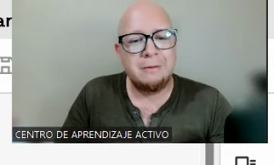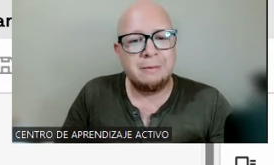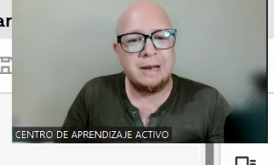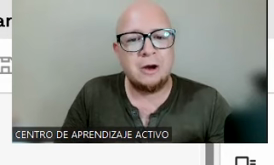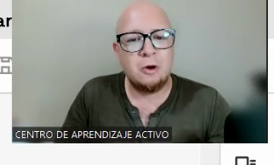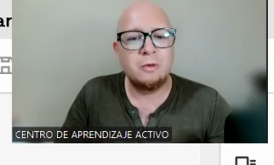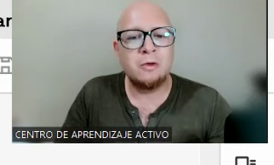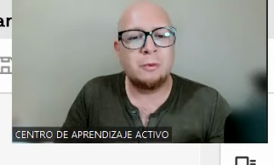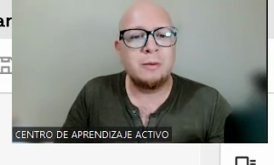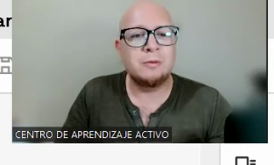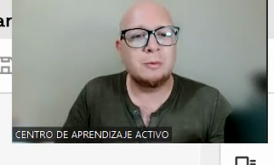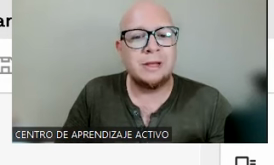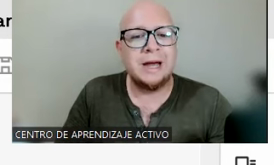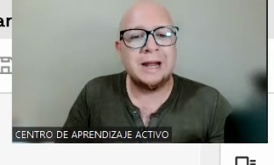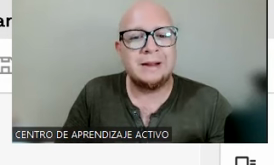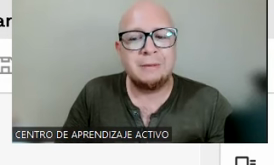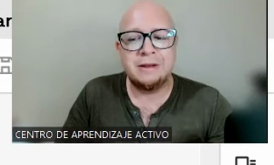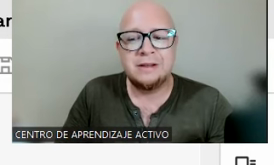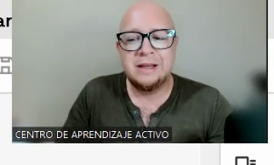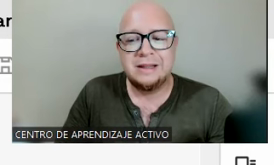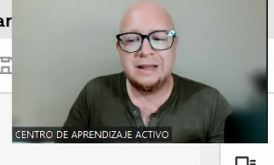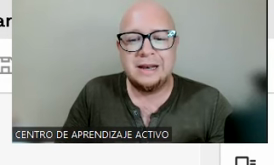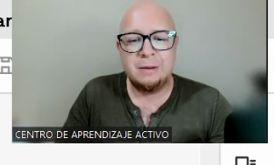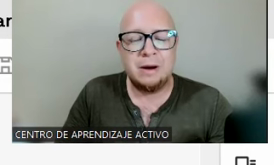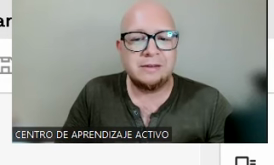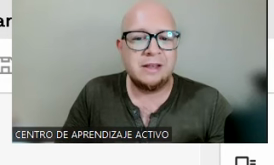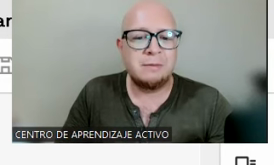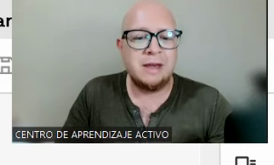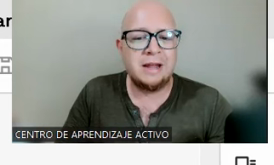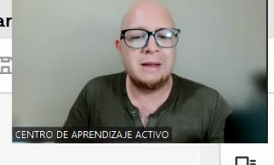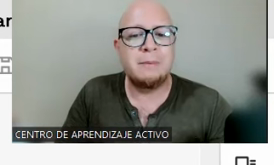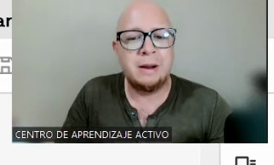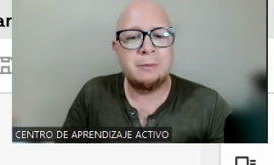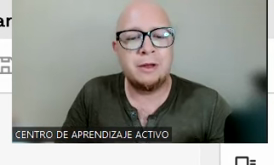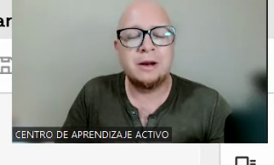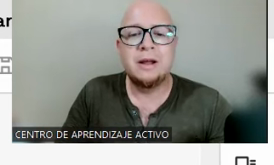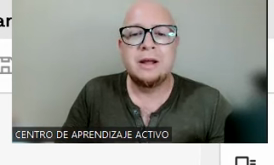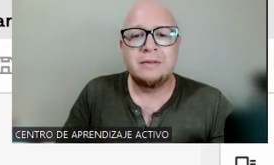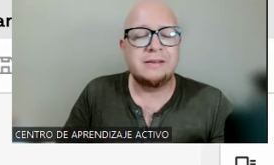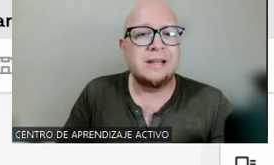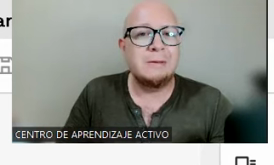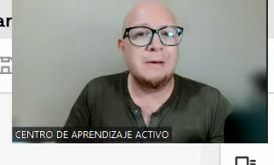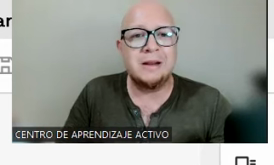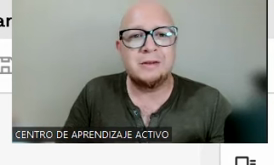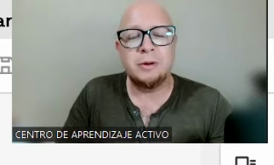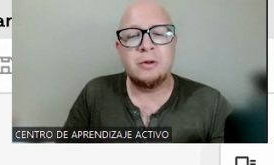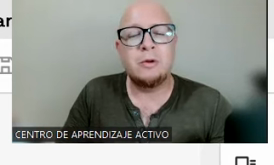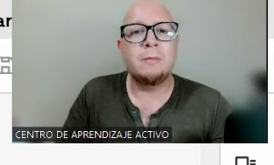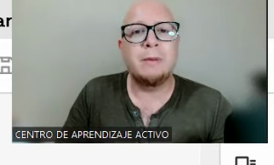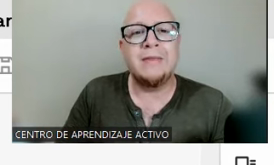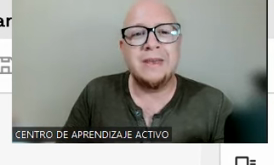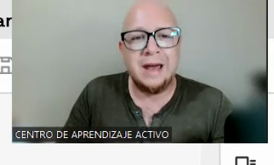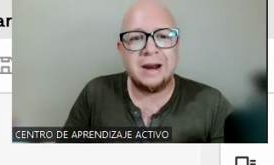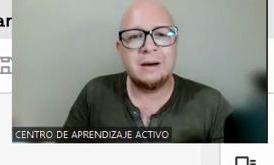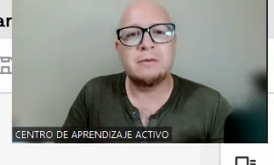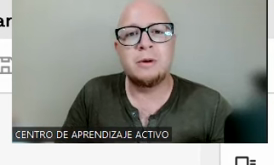la familia. ¿Cómo nos podemos comunicar a través de lenguajes de señas mexicana para poder describir y sobre todo